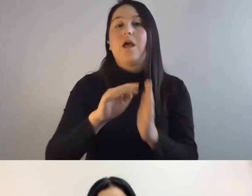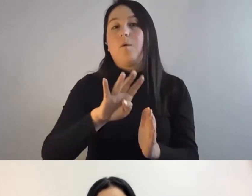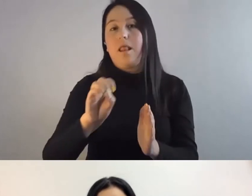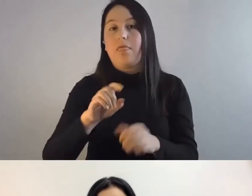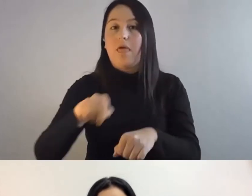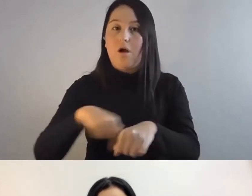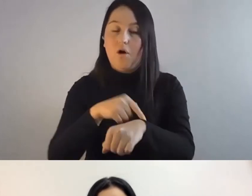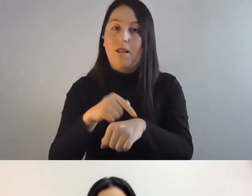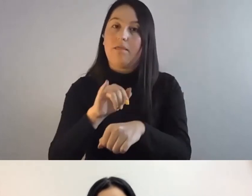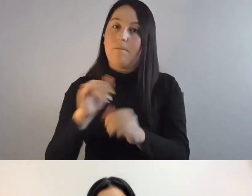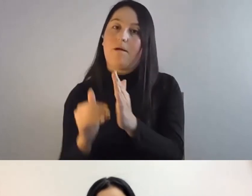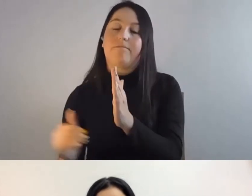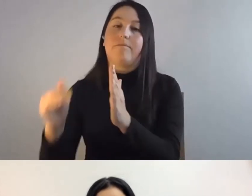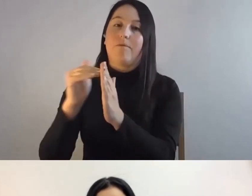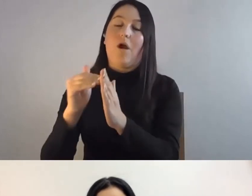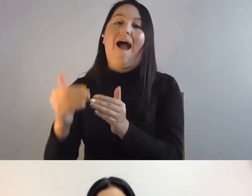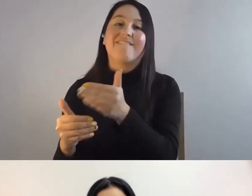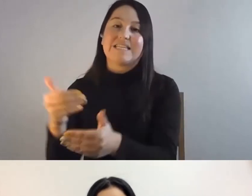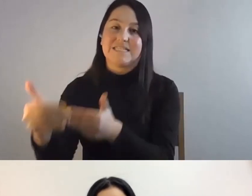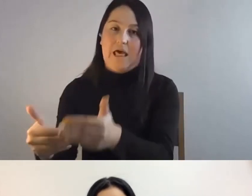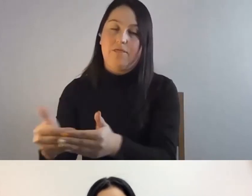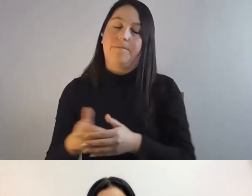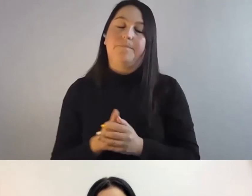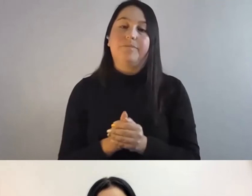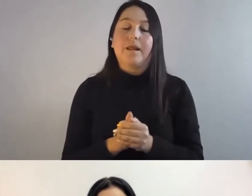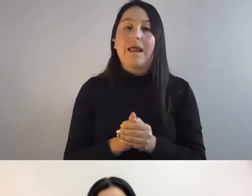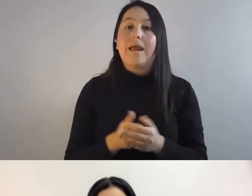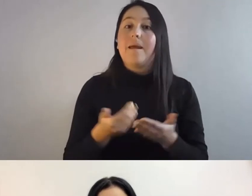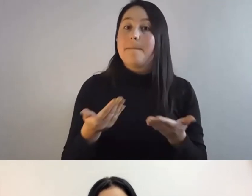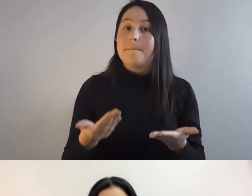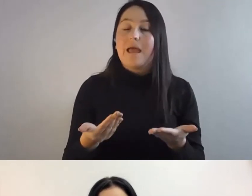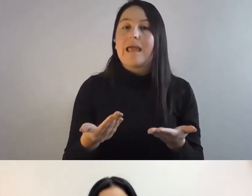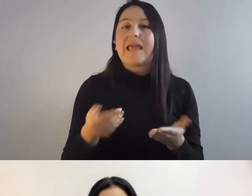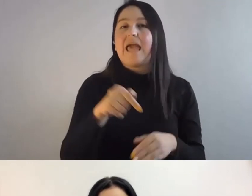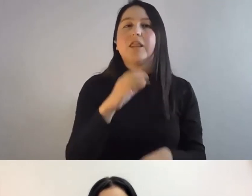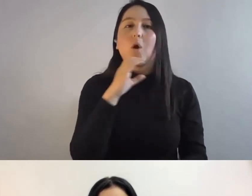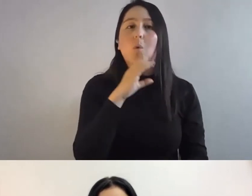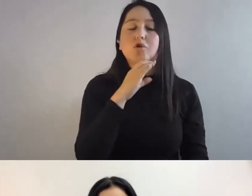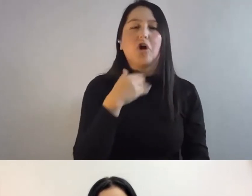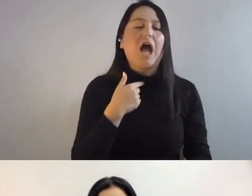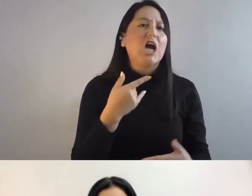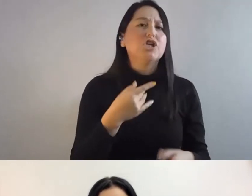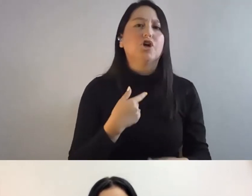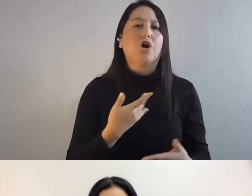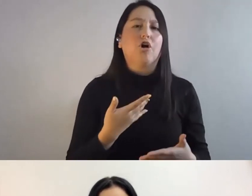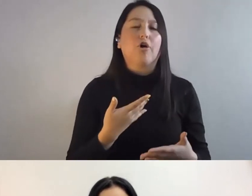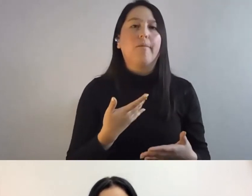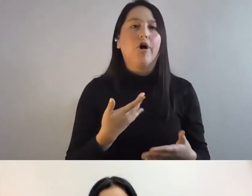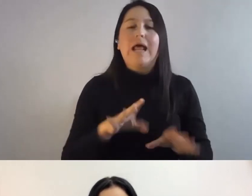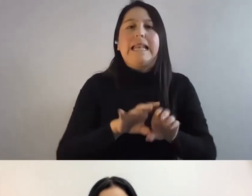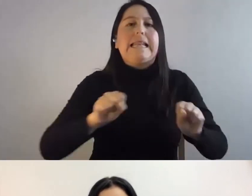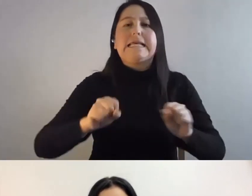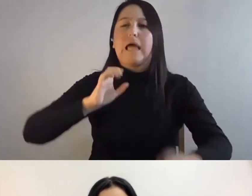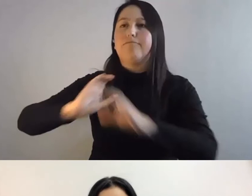Pero en este caso, más que la gente salga hablando en lengua de señas, como decíamos antes, la idea es